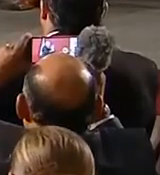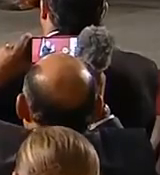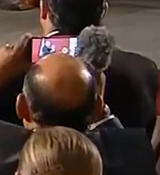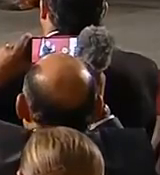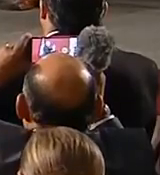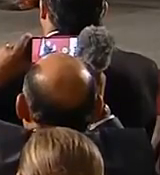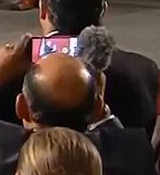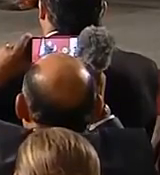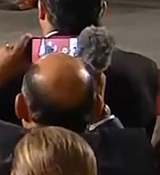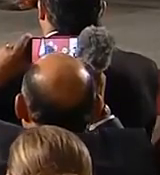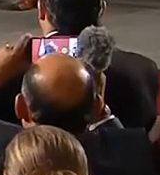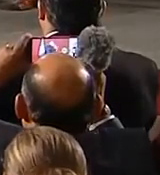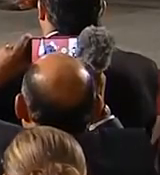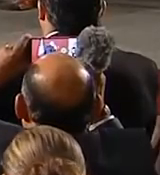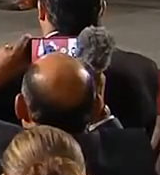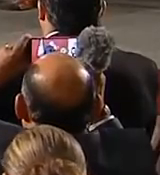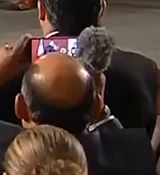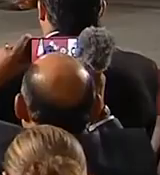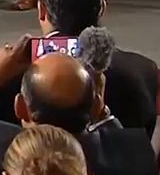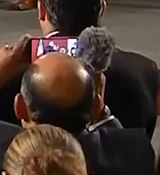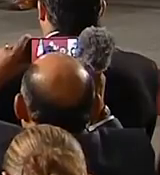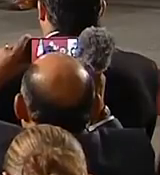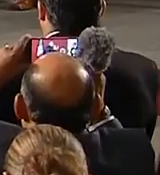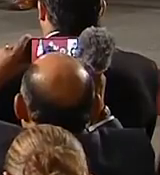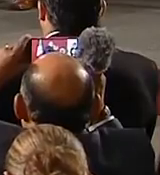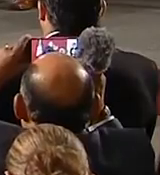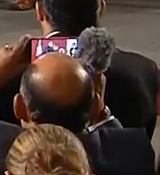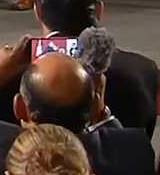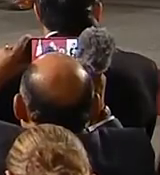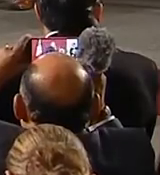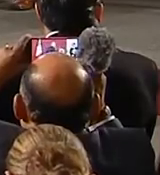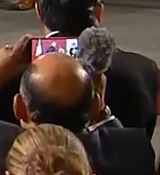Gracias. ¿Qué edad tienes? Uy,